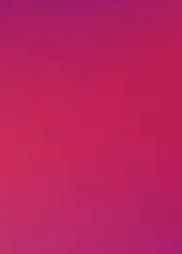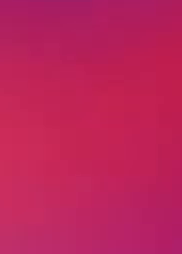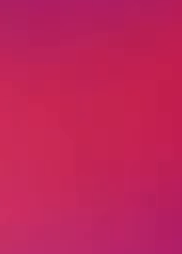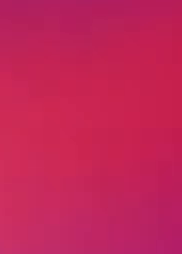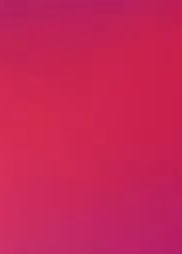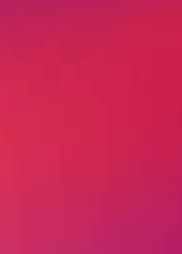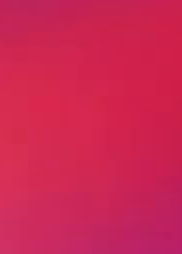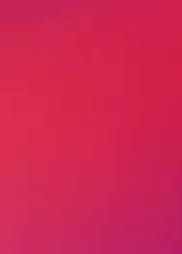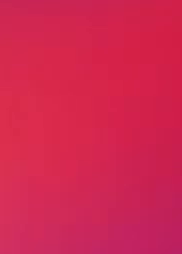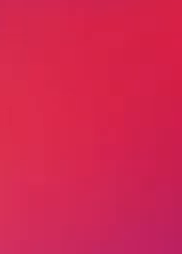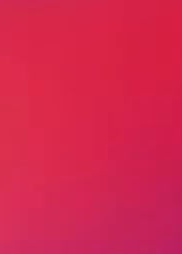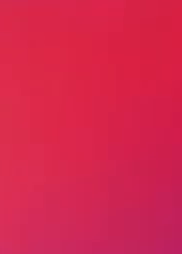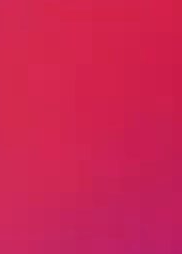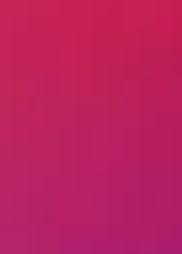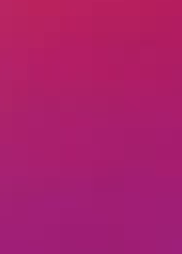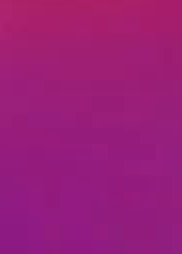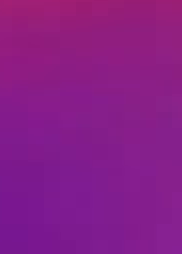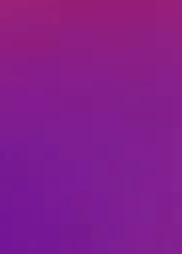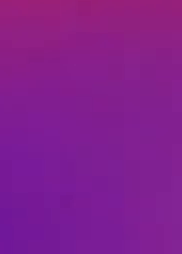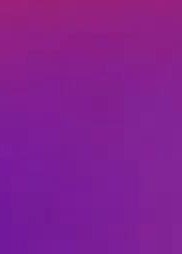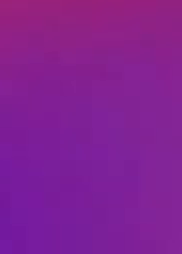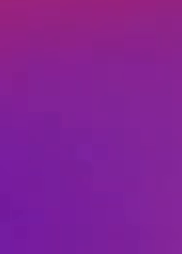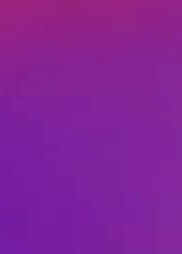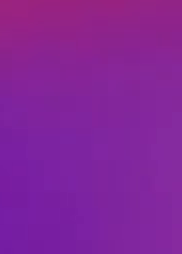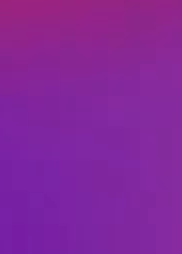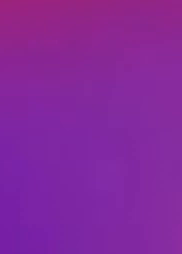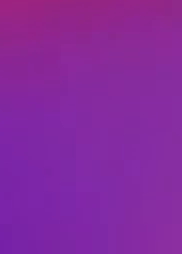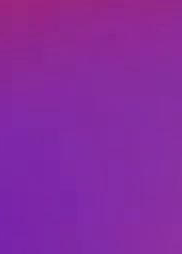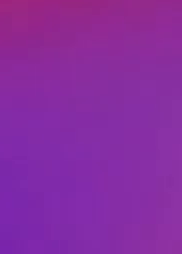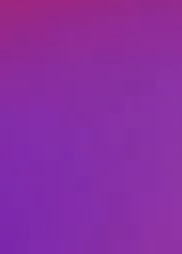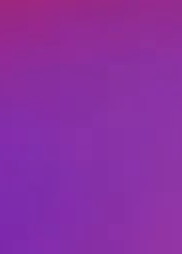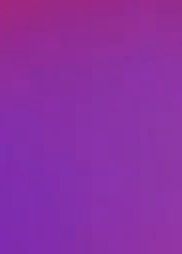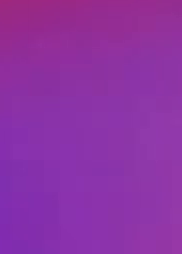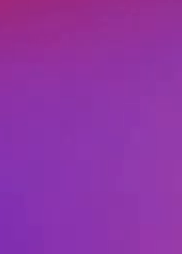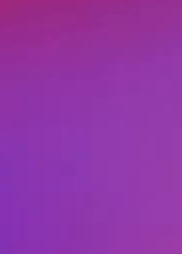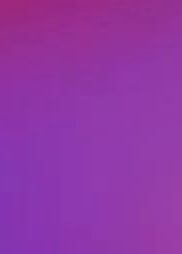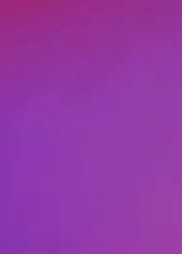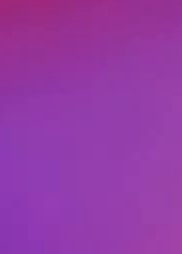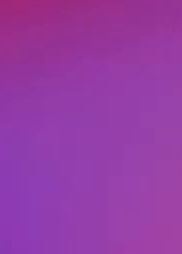conalitec.cep.gob.mx. Y recuerda que también cuentas con el sitio